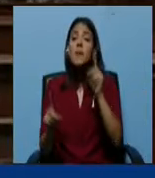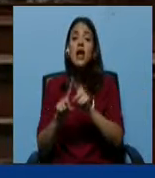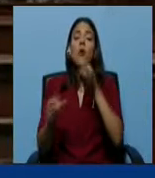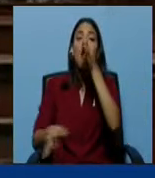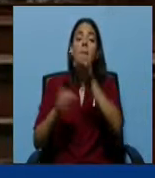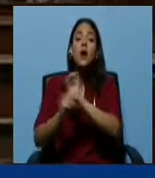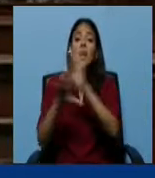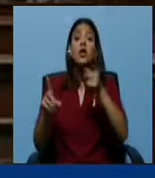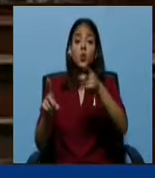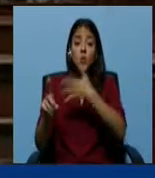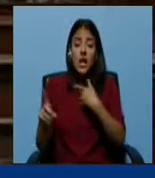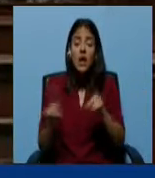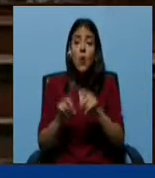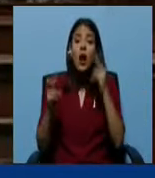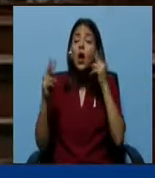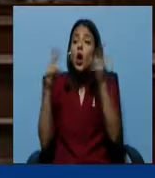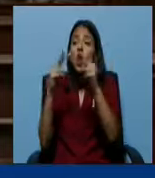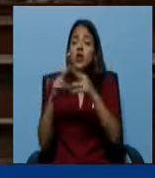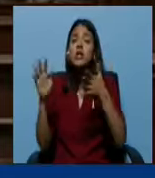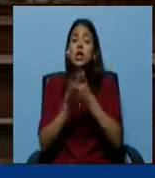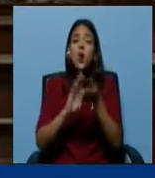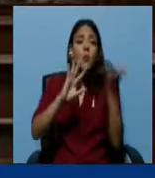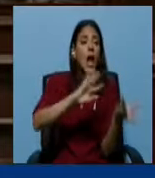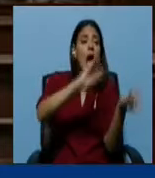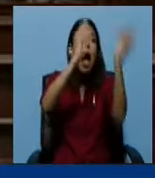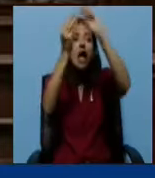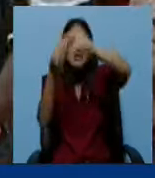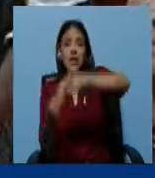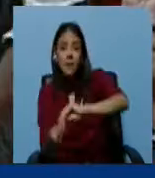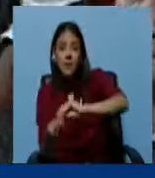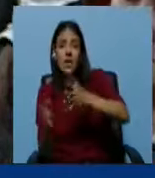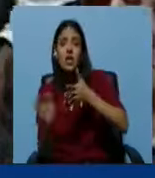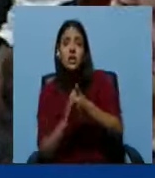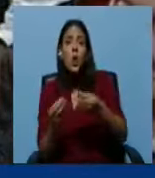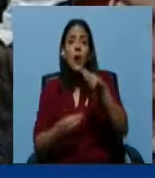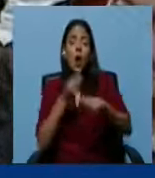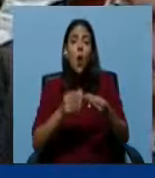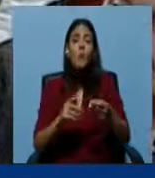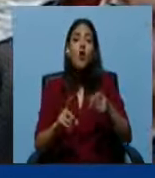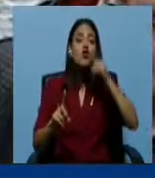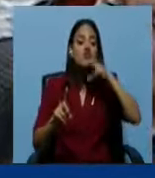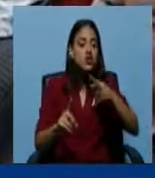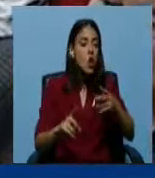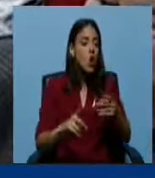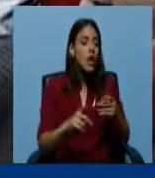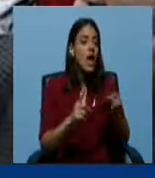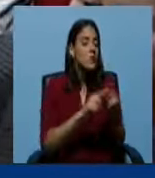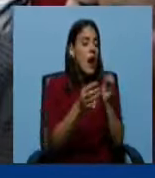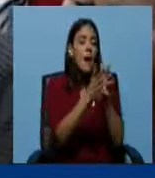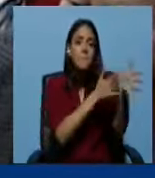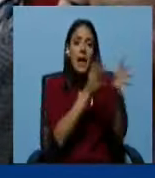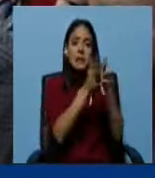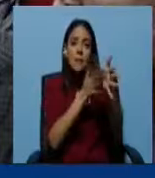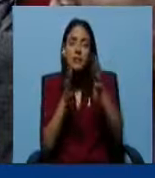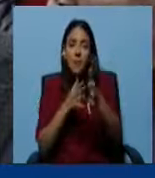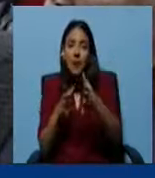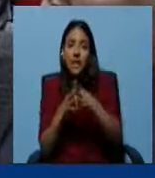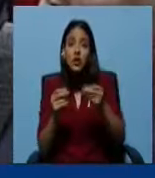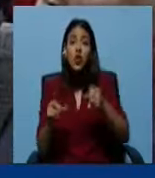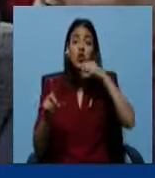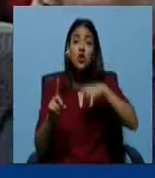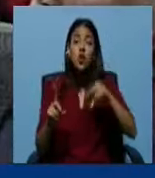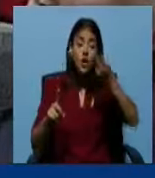quiera conocer una interpretación ajustada a los hechos, como diría un abogado, de la historia de la humanidad, tendría